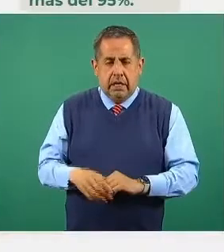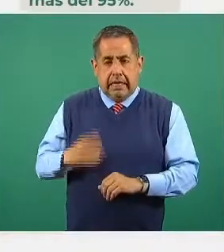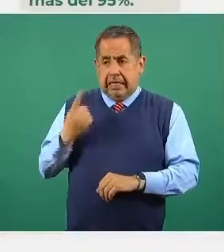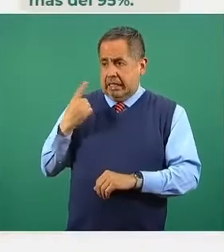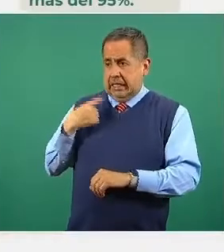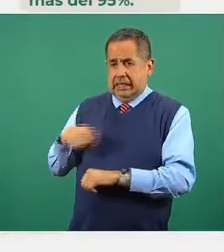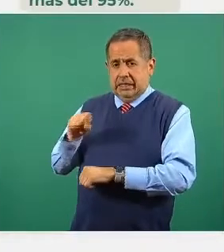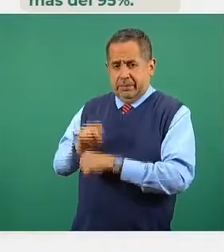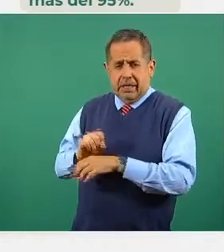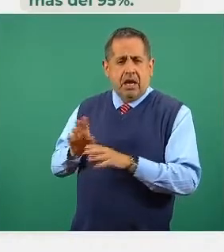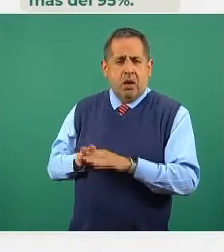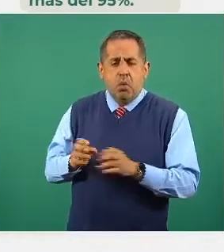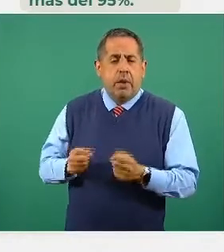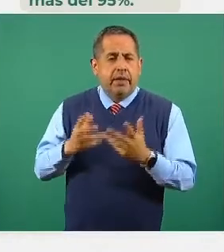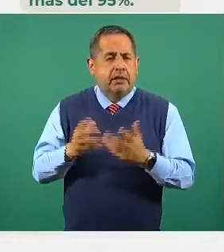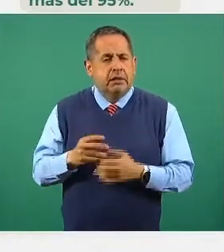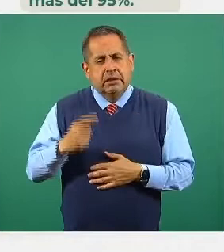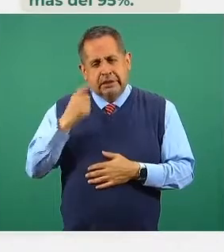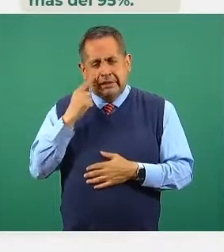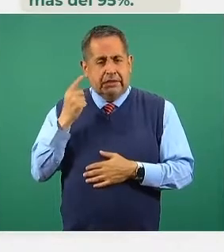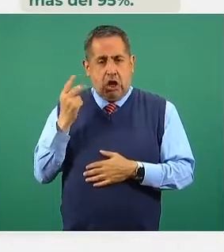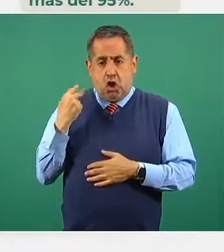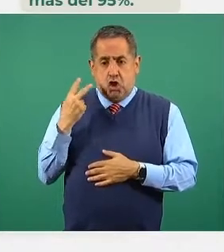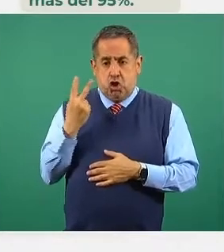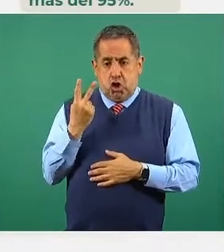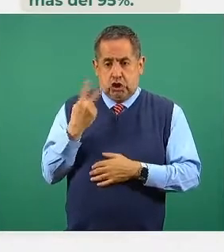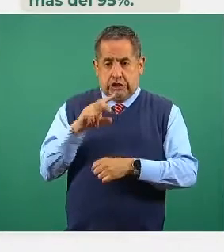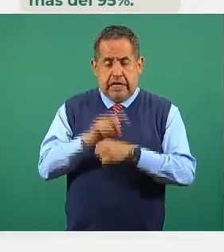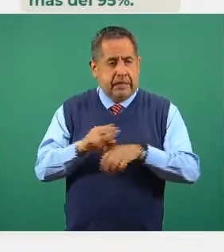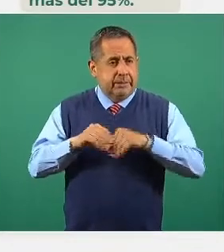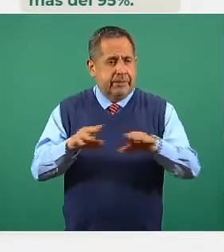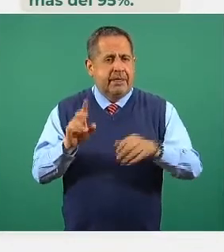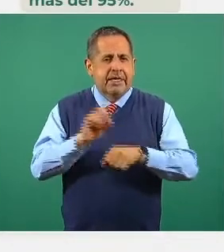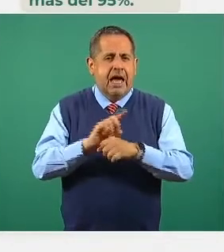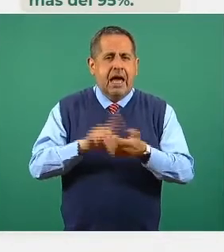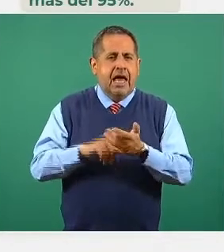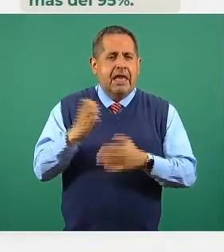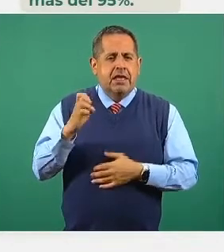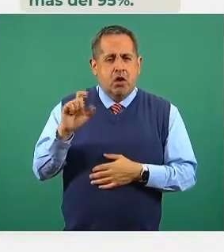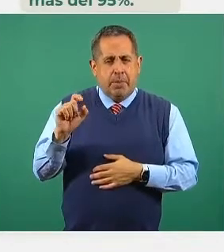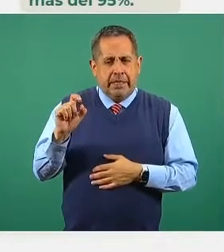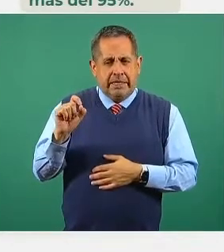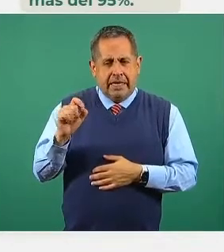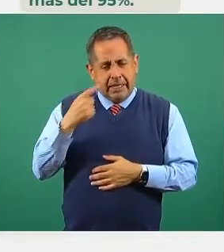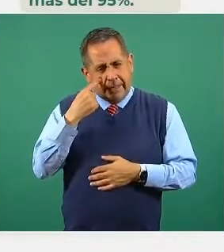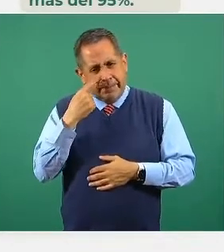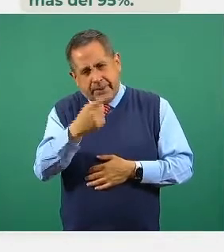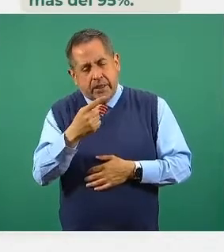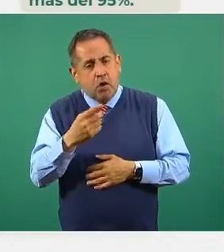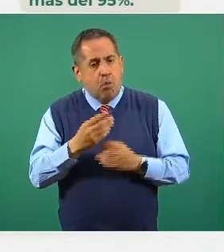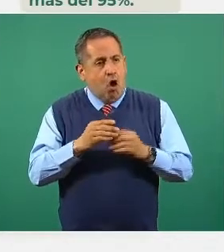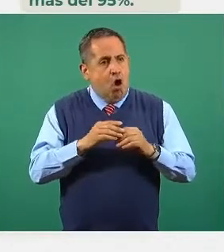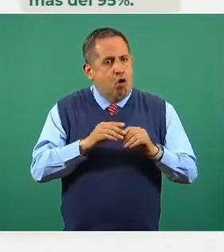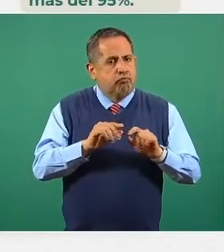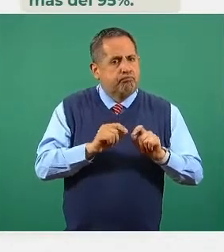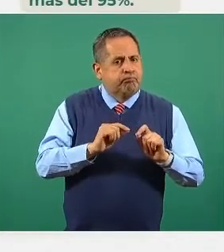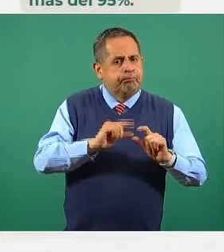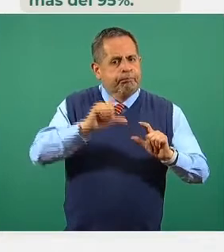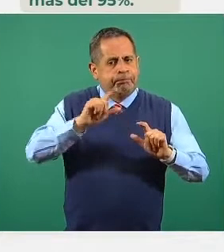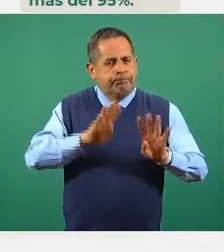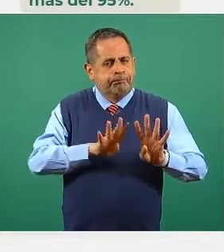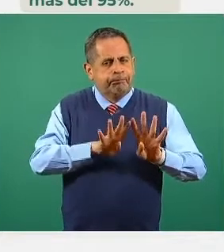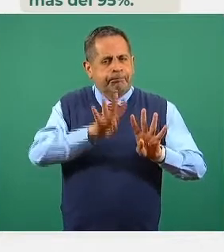semana, aquellas que se distribuyeron hace 2 días, el 20 de enero, y entonces podemos ver cómo va el avance en cada una de las